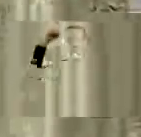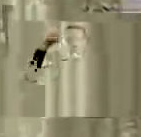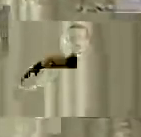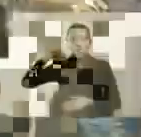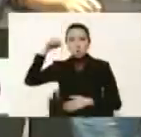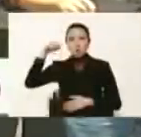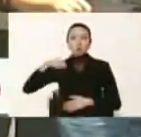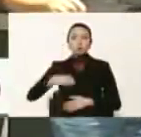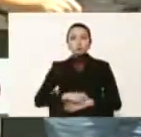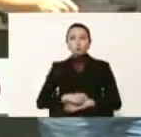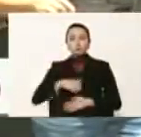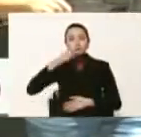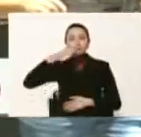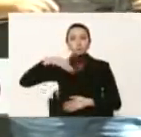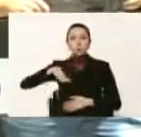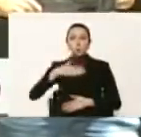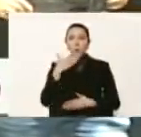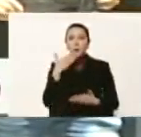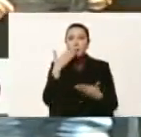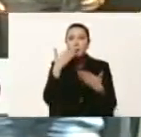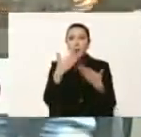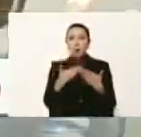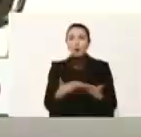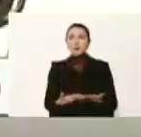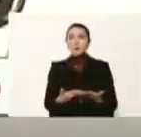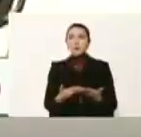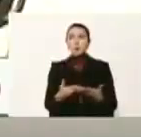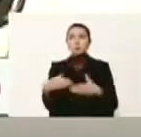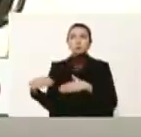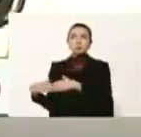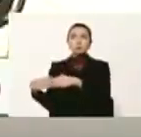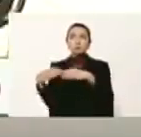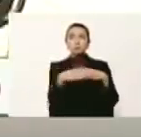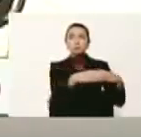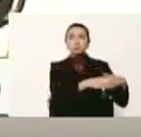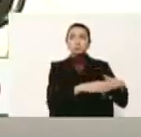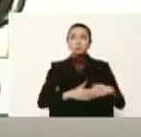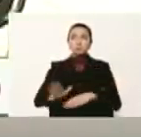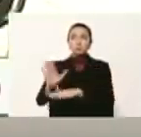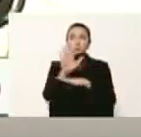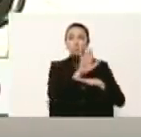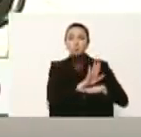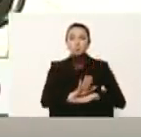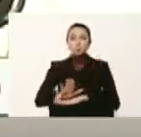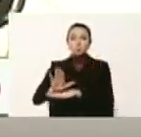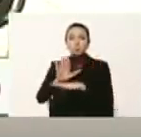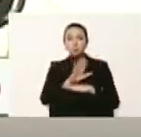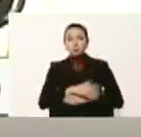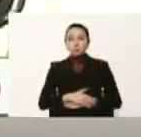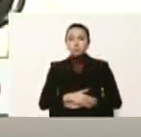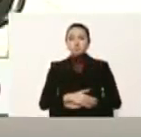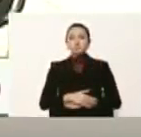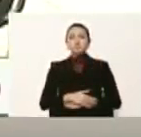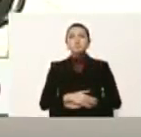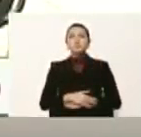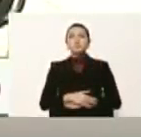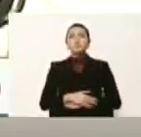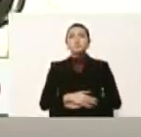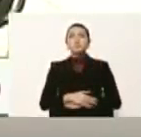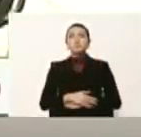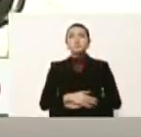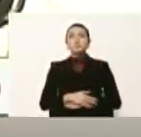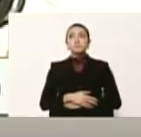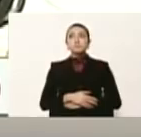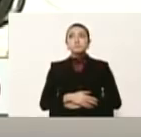de nuestro pueblo agradeciendo a nuestro organismo de seguridad ciudadana por la protección a